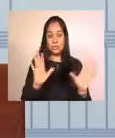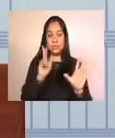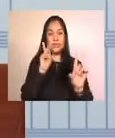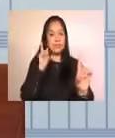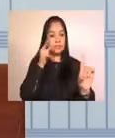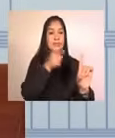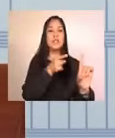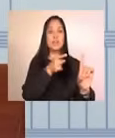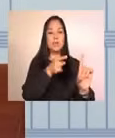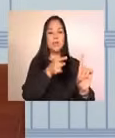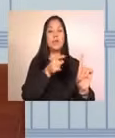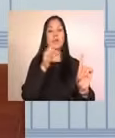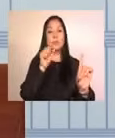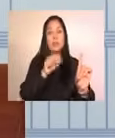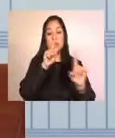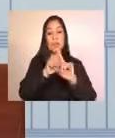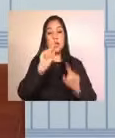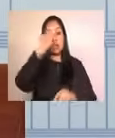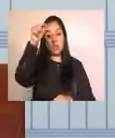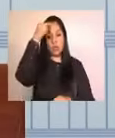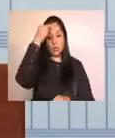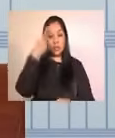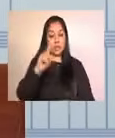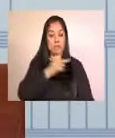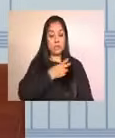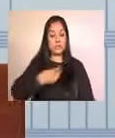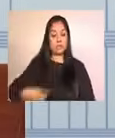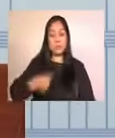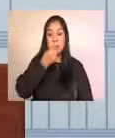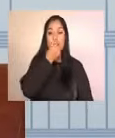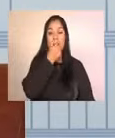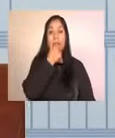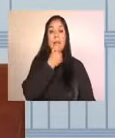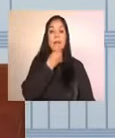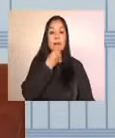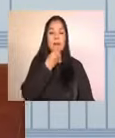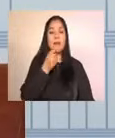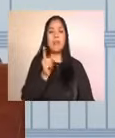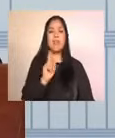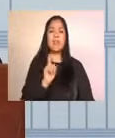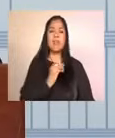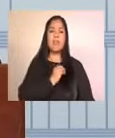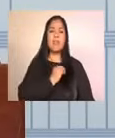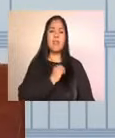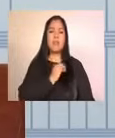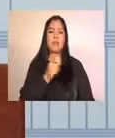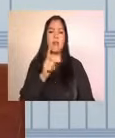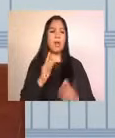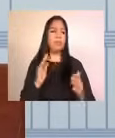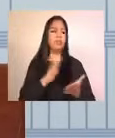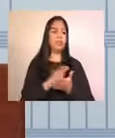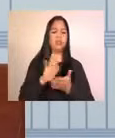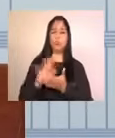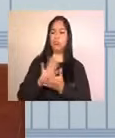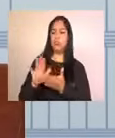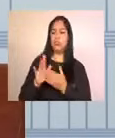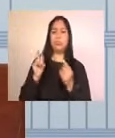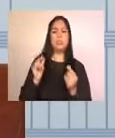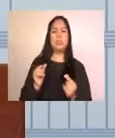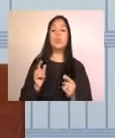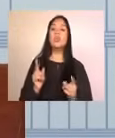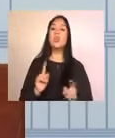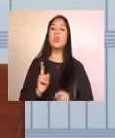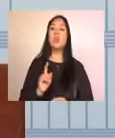enfáticos que al gobierno del presidente Arévalo no le interesa únicamente una alta ejecución presupuestaria, sino que